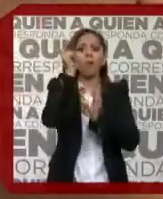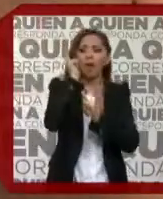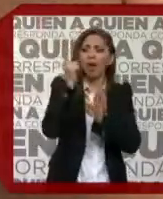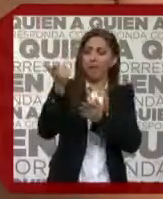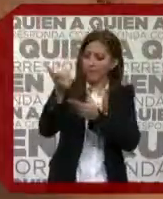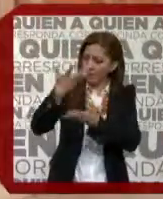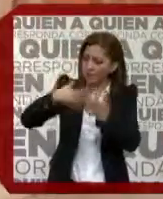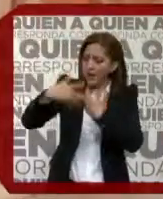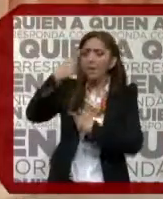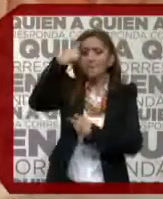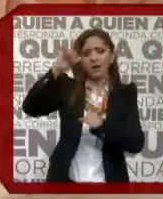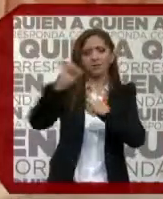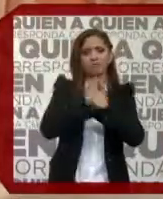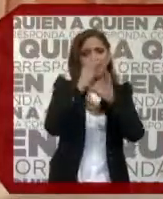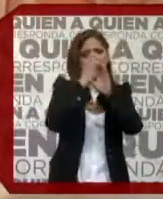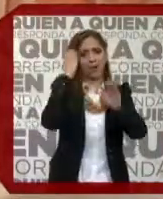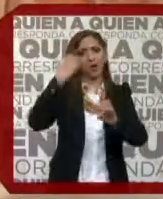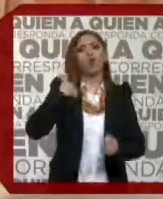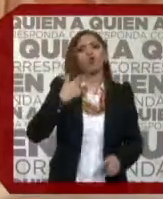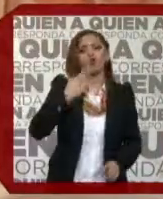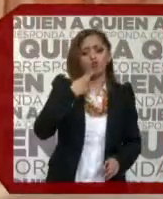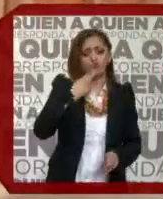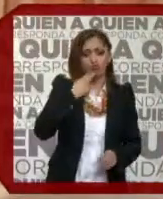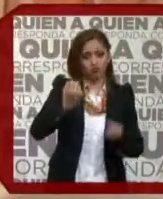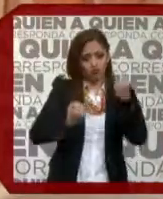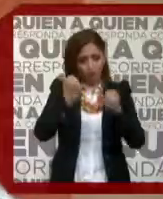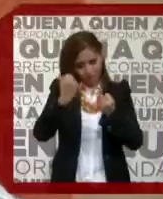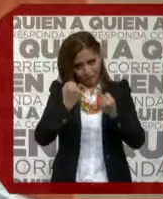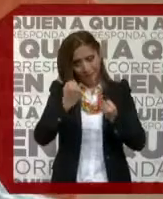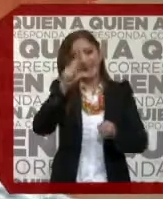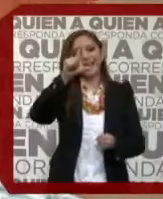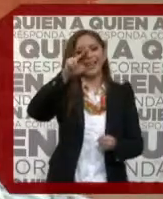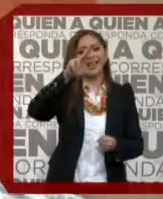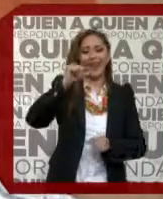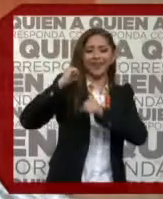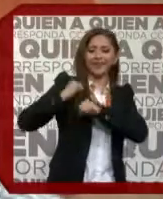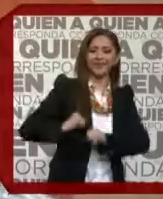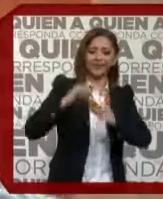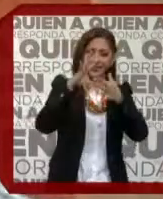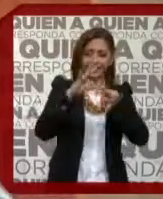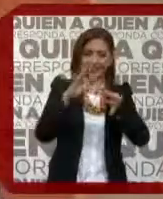esté en regla. Para quien corresponda, Lina López Soto.